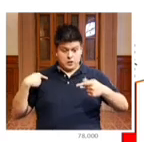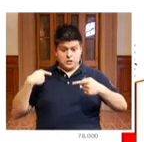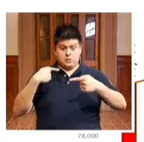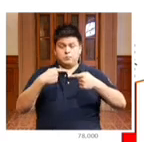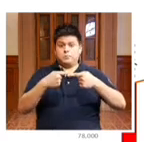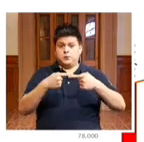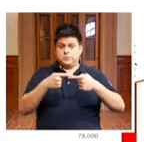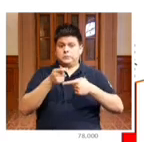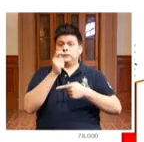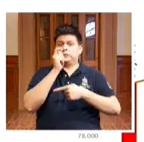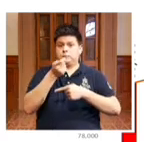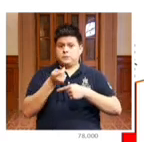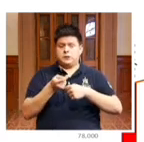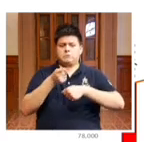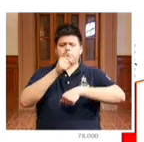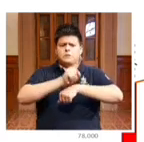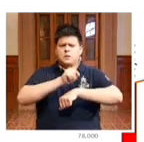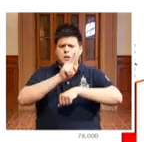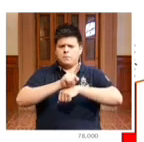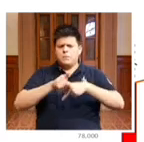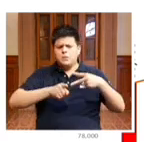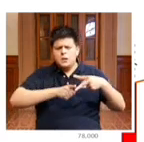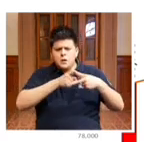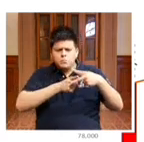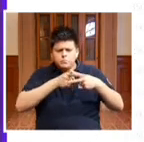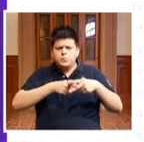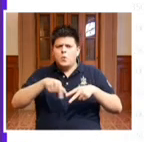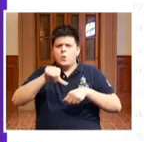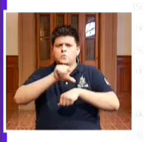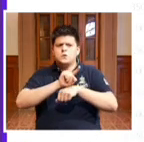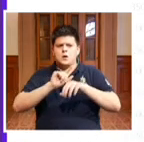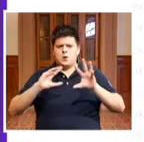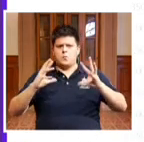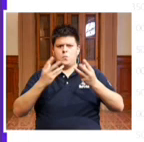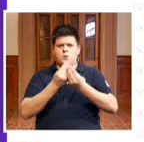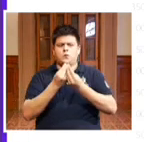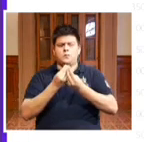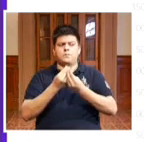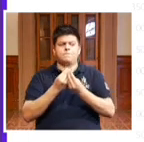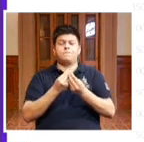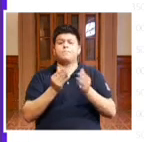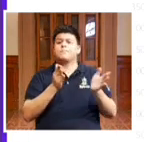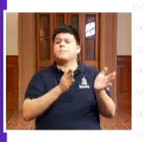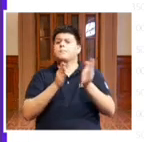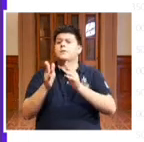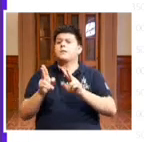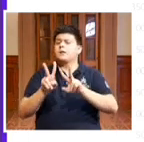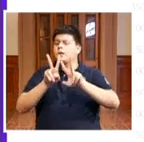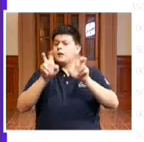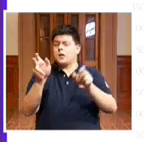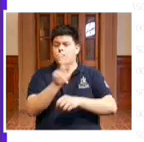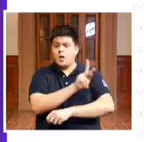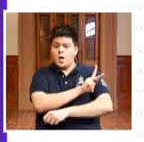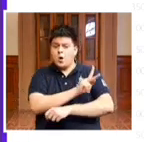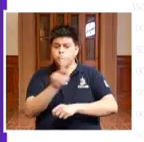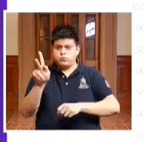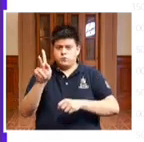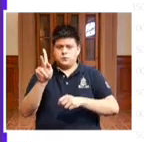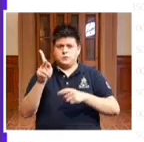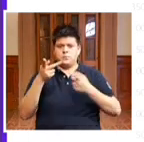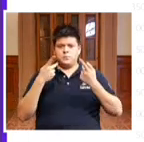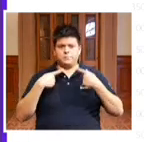decir, sumando día con día para el día de hoy. Hablando en específico